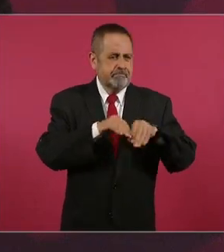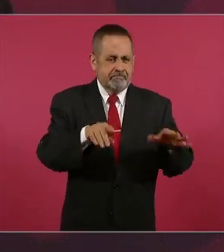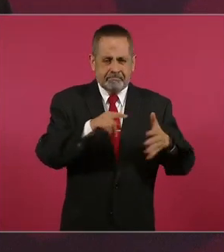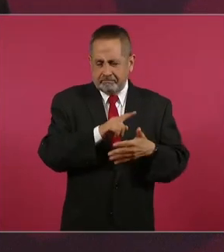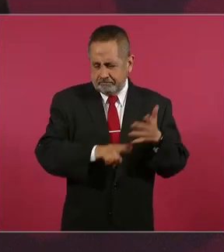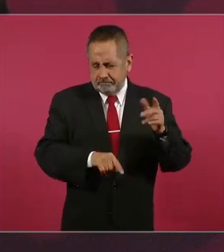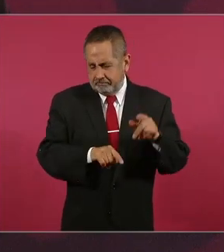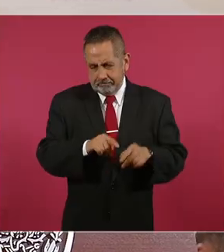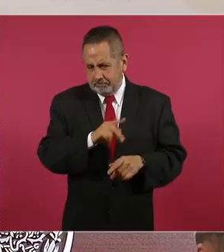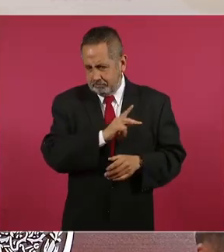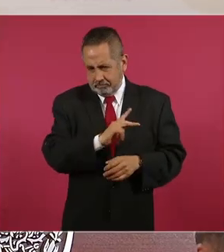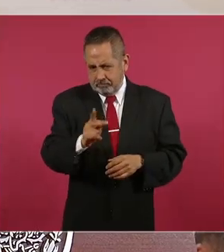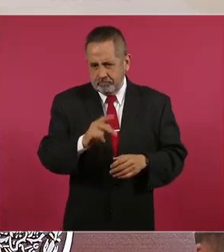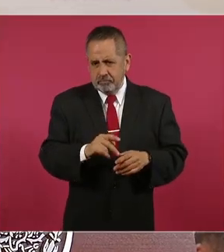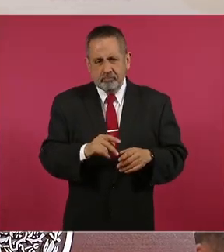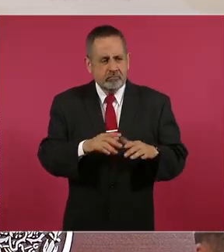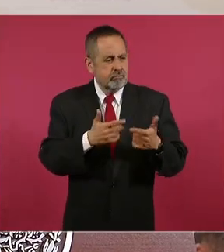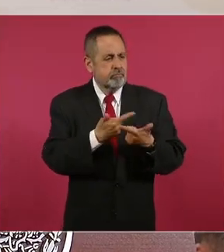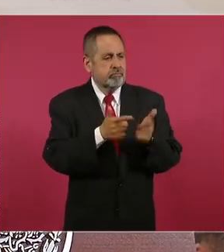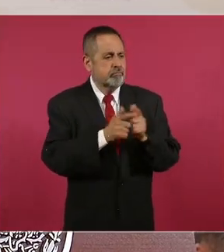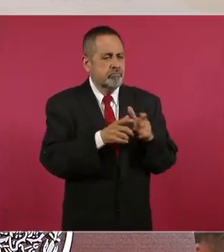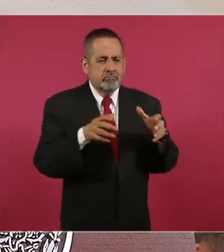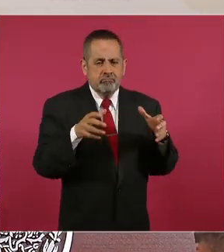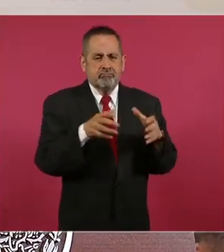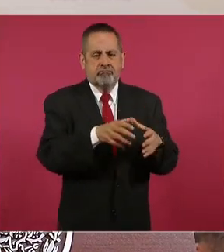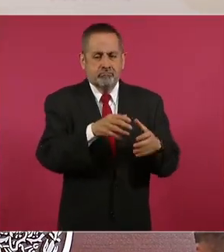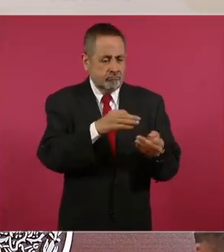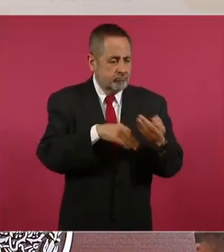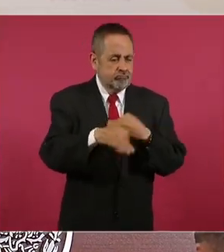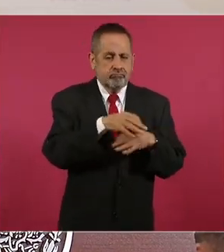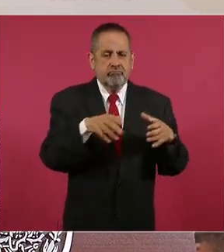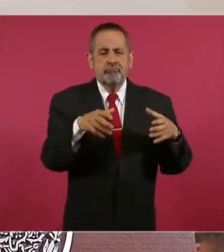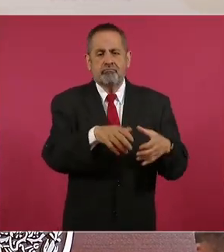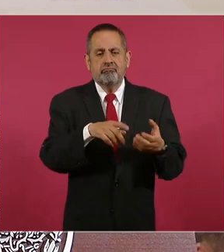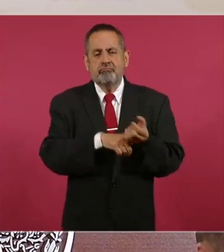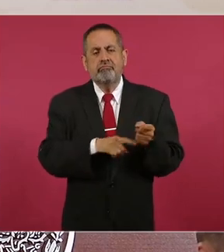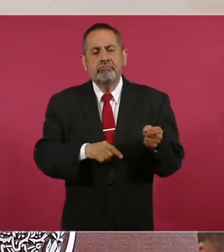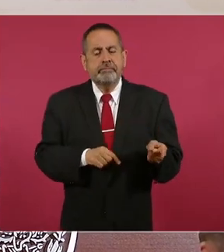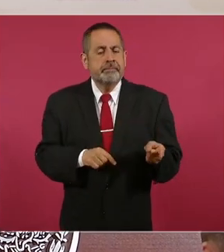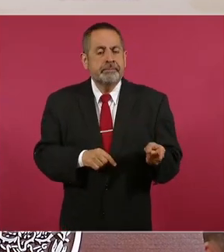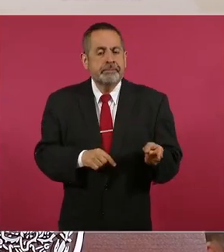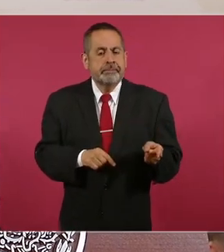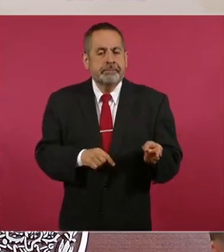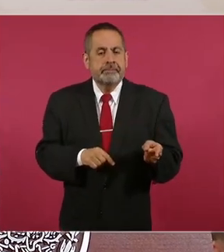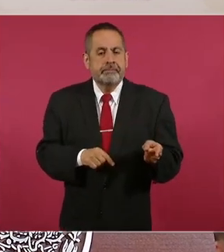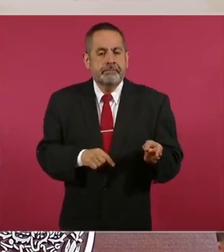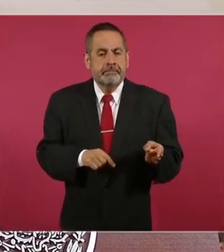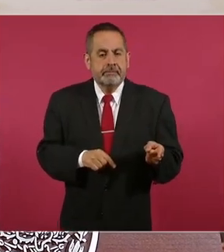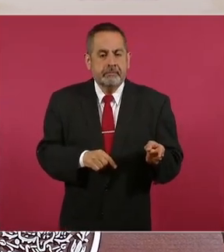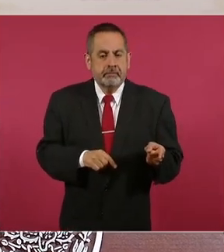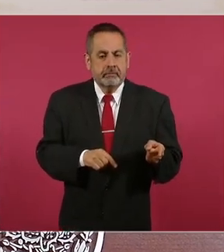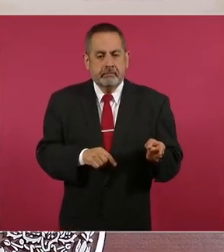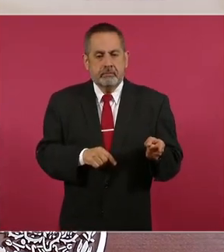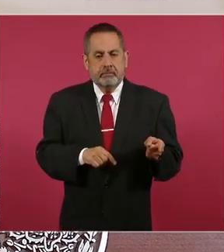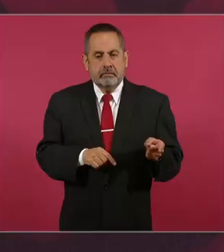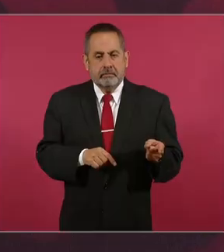es todo un grupo, todo un bloque, todo lo que